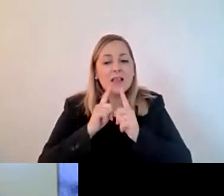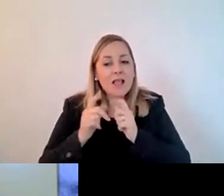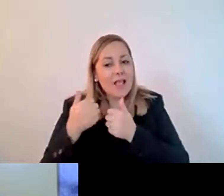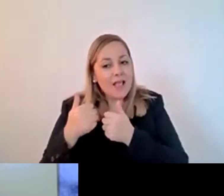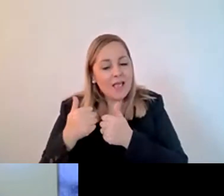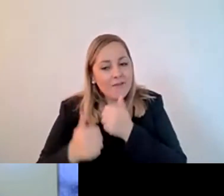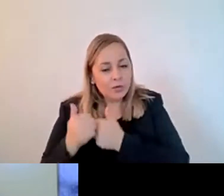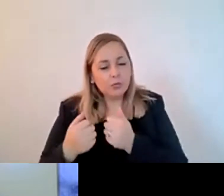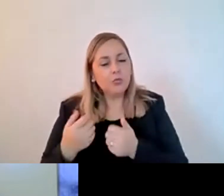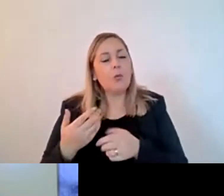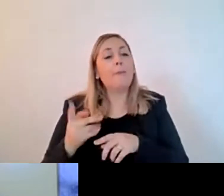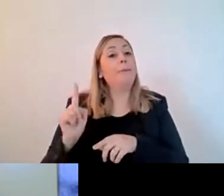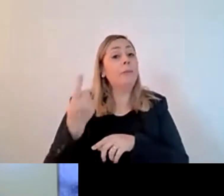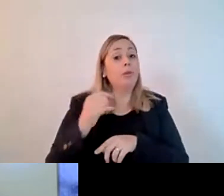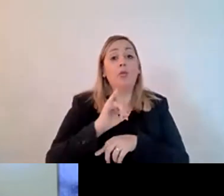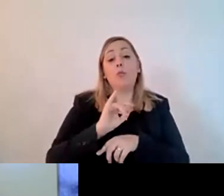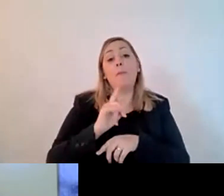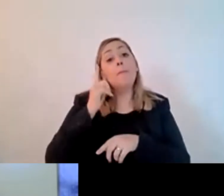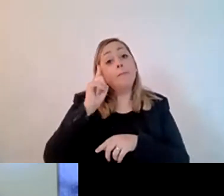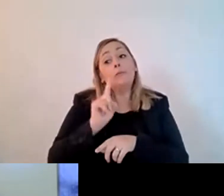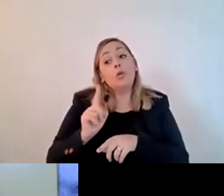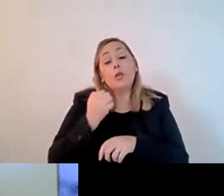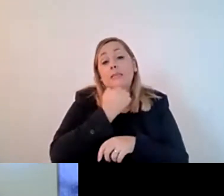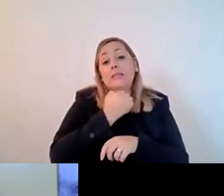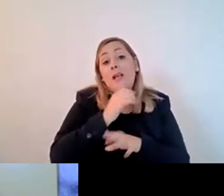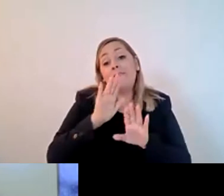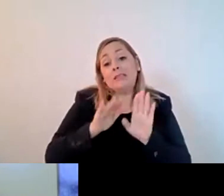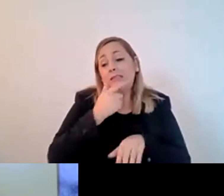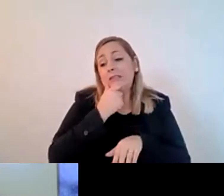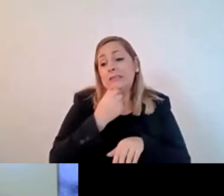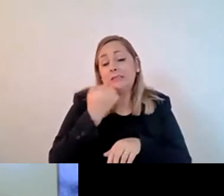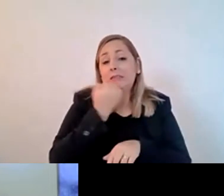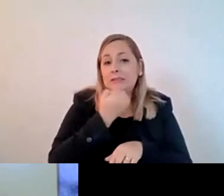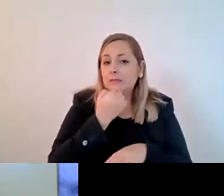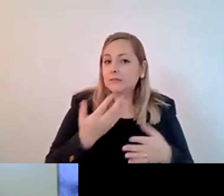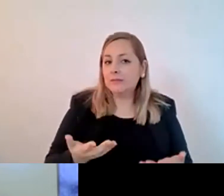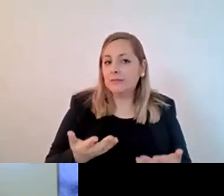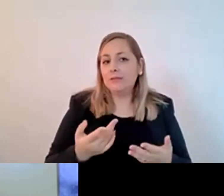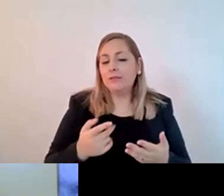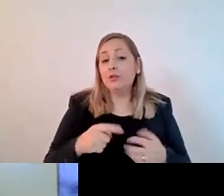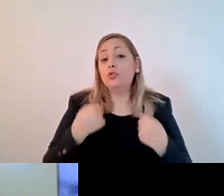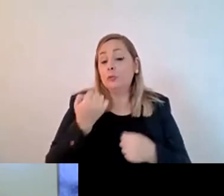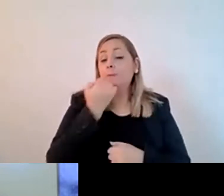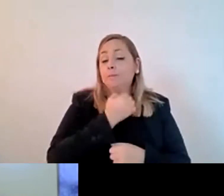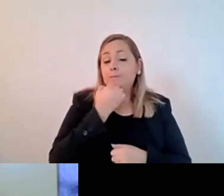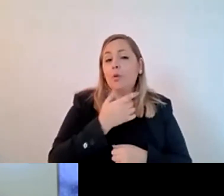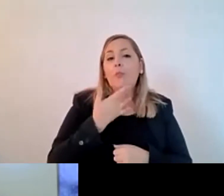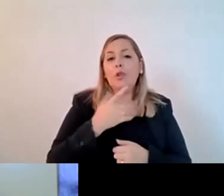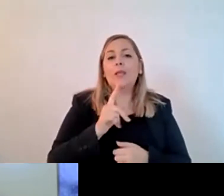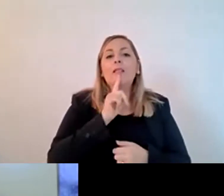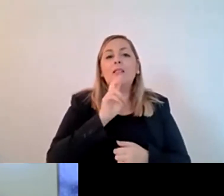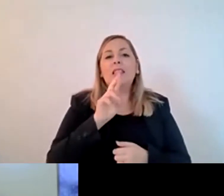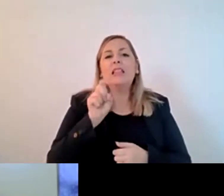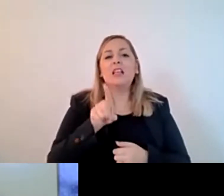¿ya? Para no equivocarnos, porque es fácil equivocarnos. Cometemos errores porque el trastorno es